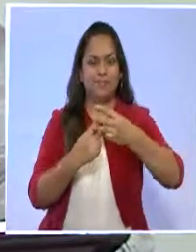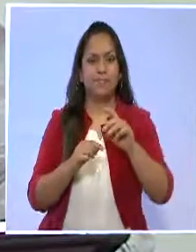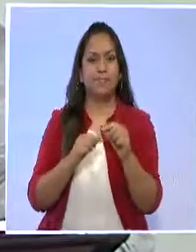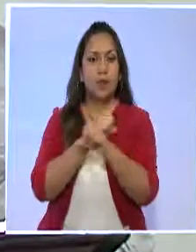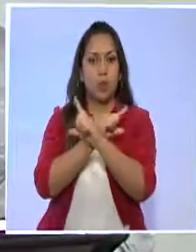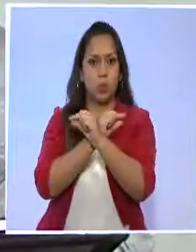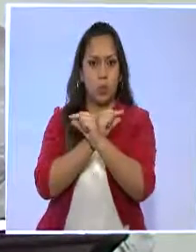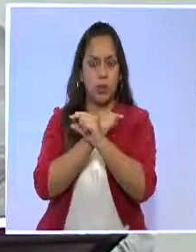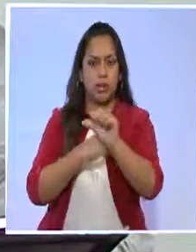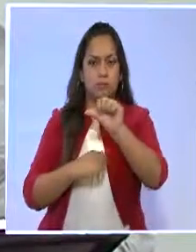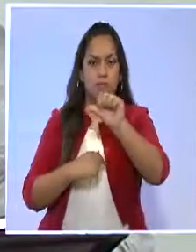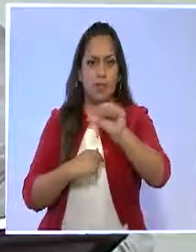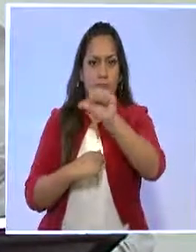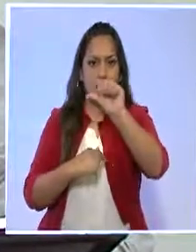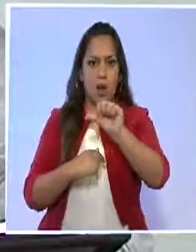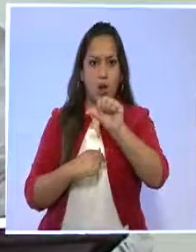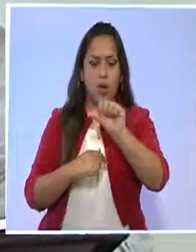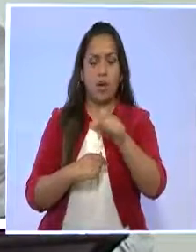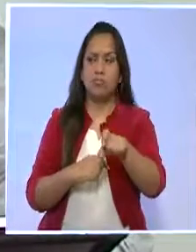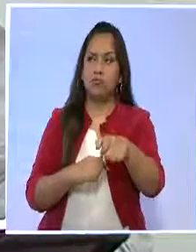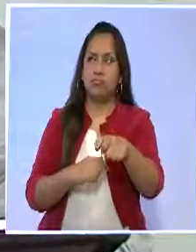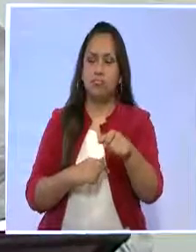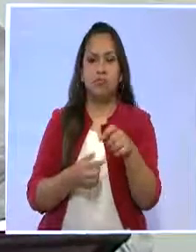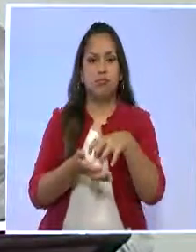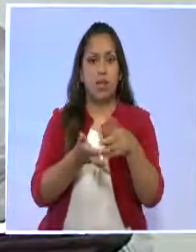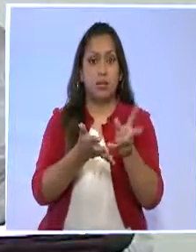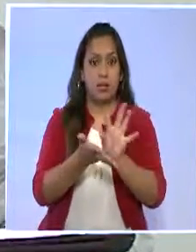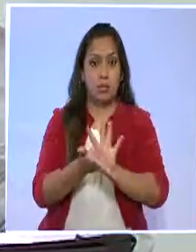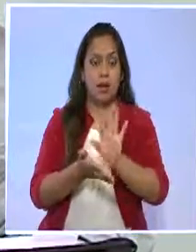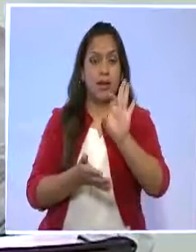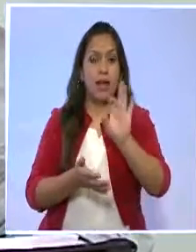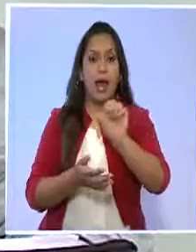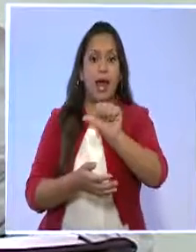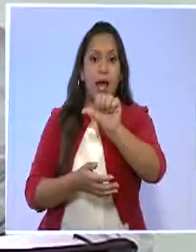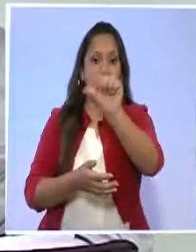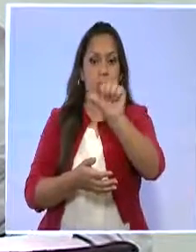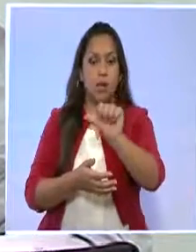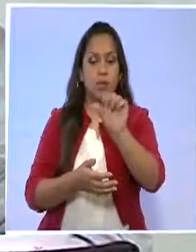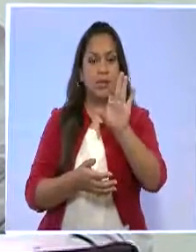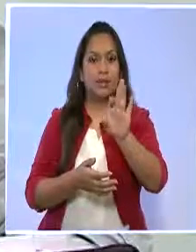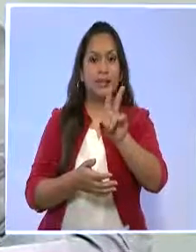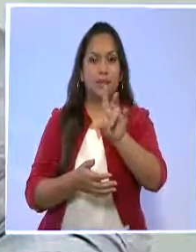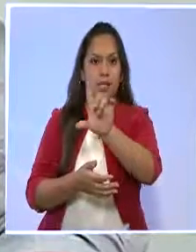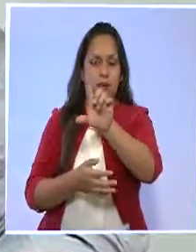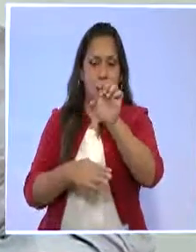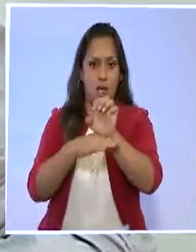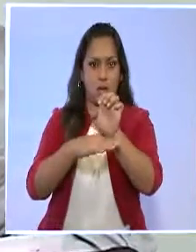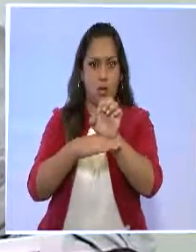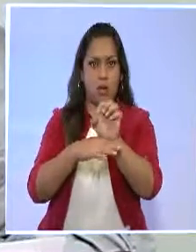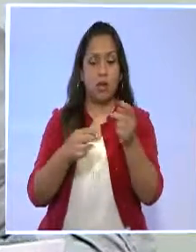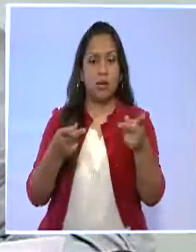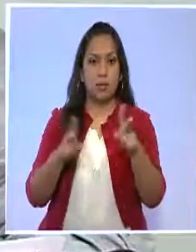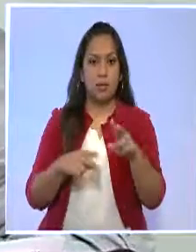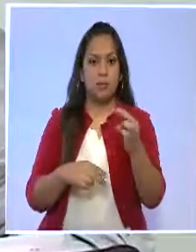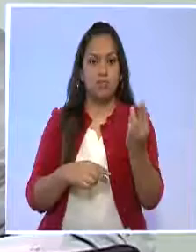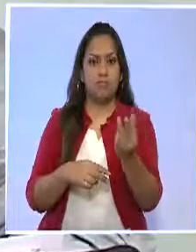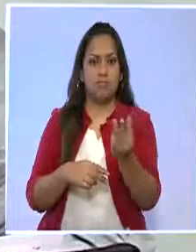arroba la radio asamblea y tv el ecuador y también a través de nuestra página institucional